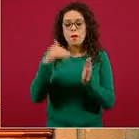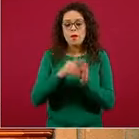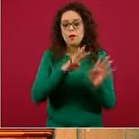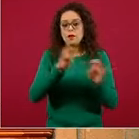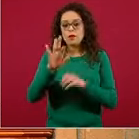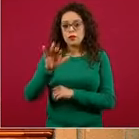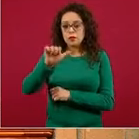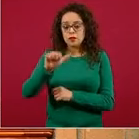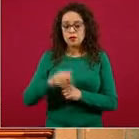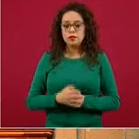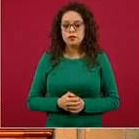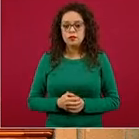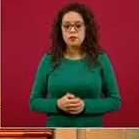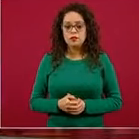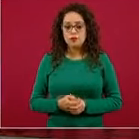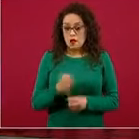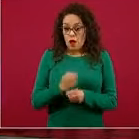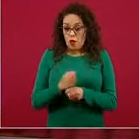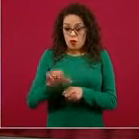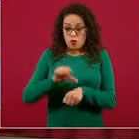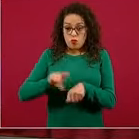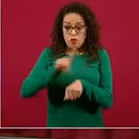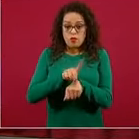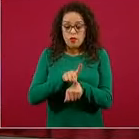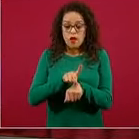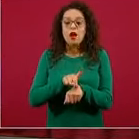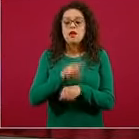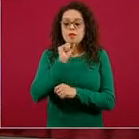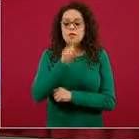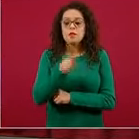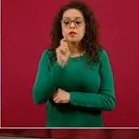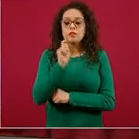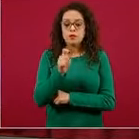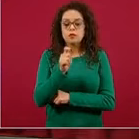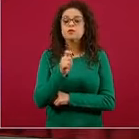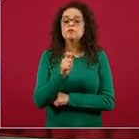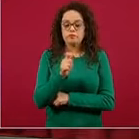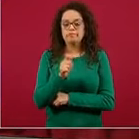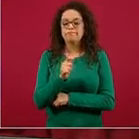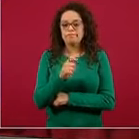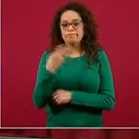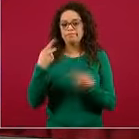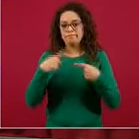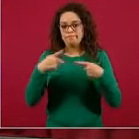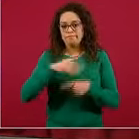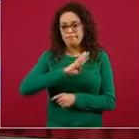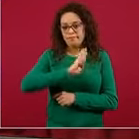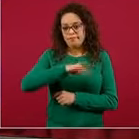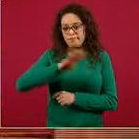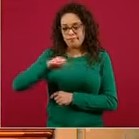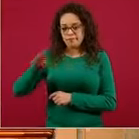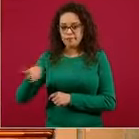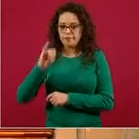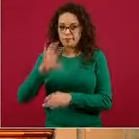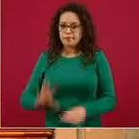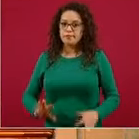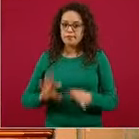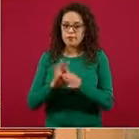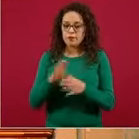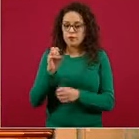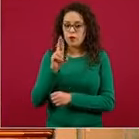109.456, que ya para el día de hoy también se clasifican como defunciones que se confirman a